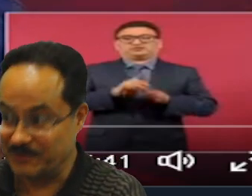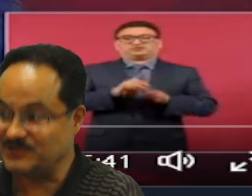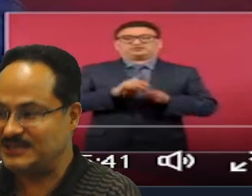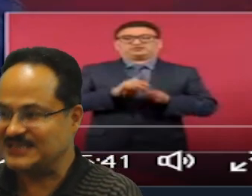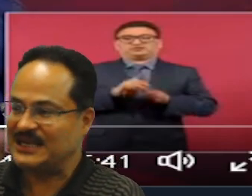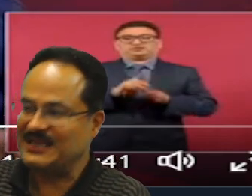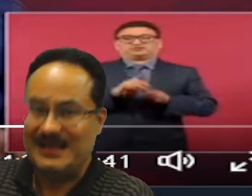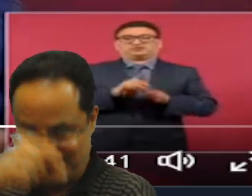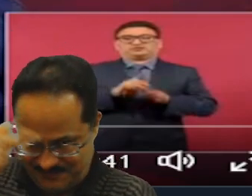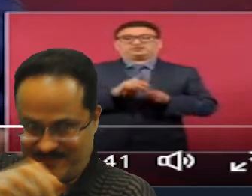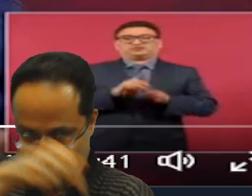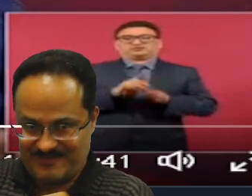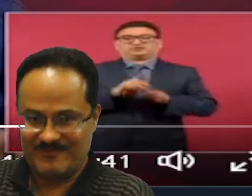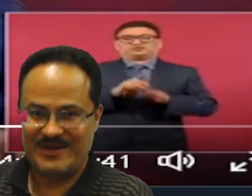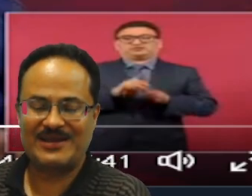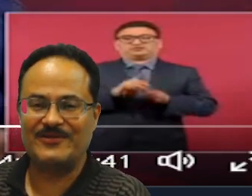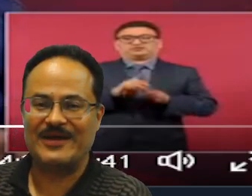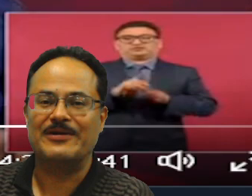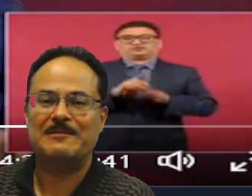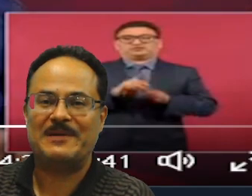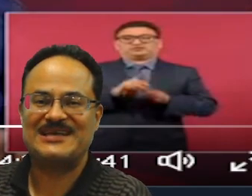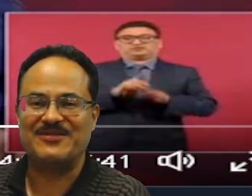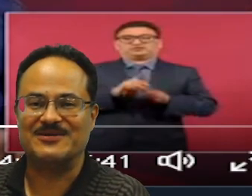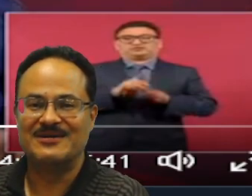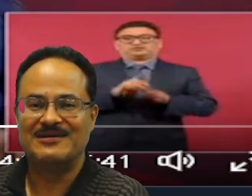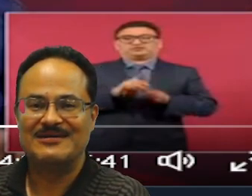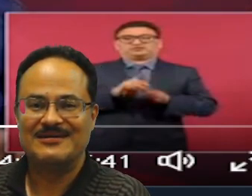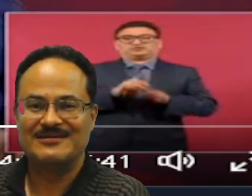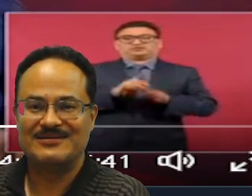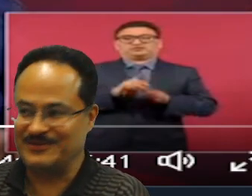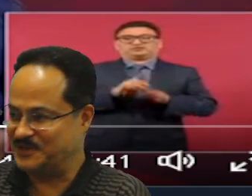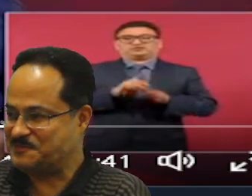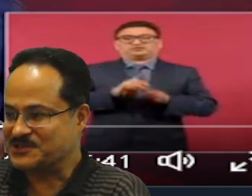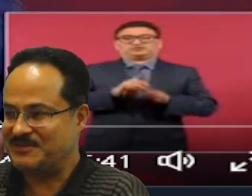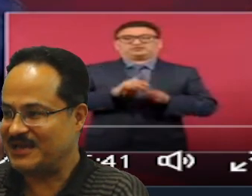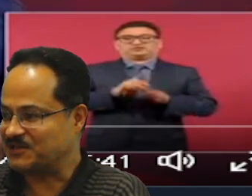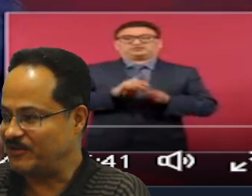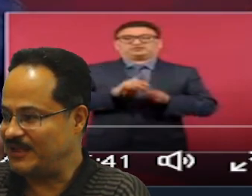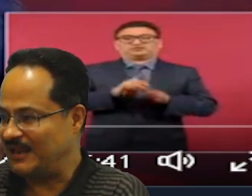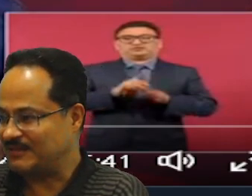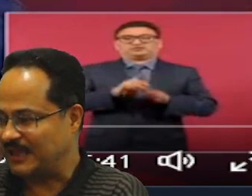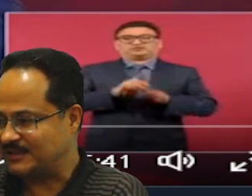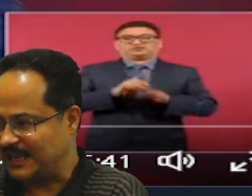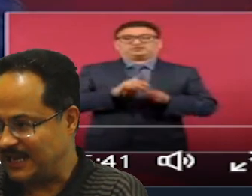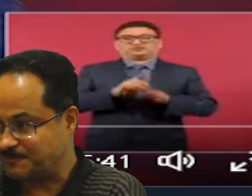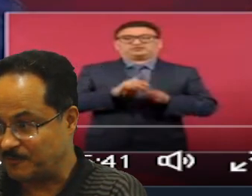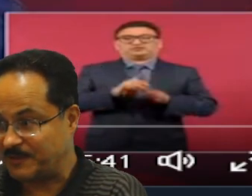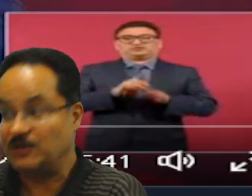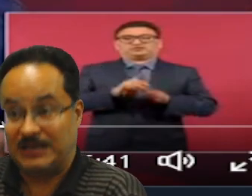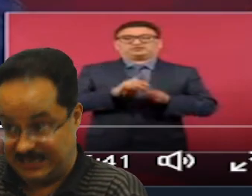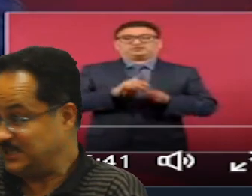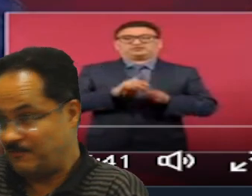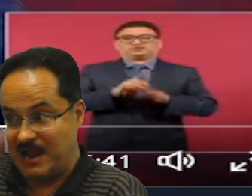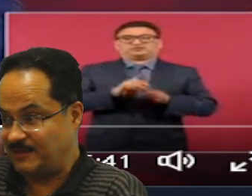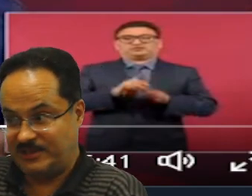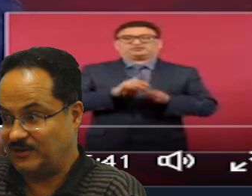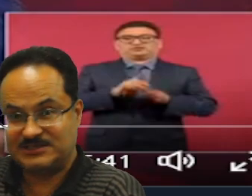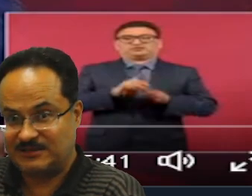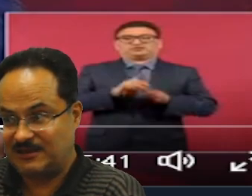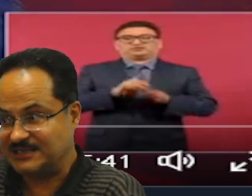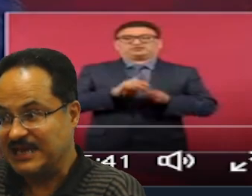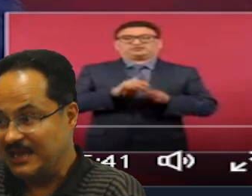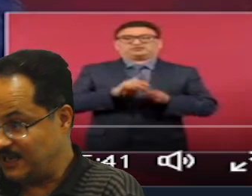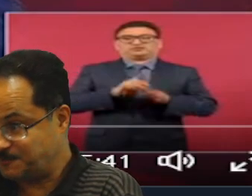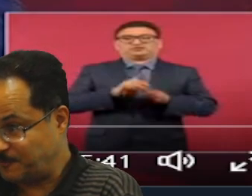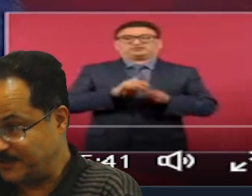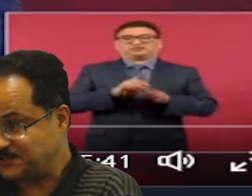pues interesante ver qué onda con el pasado cómo es posible que toda la que la expropiación así igual en millones